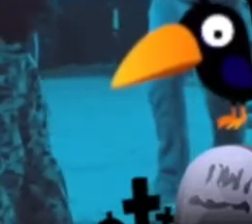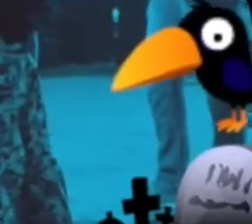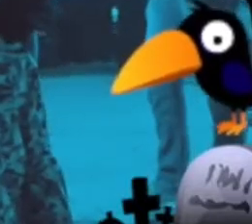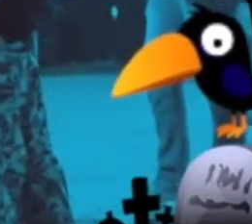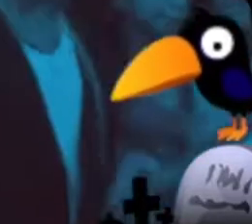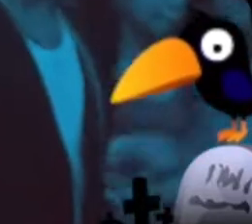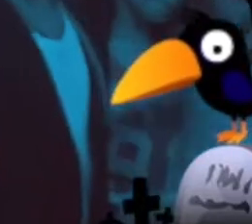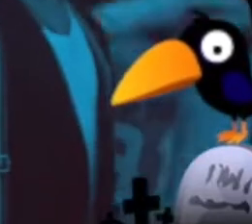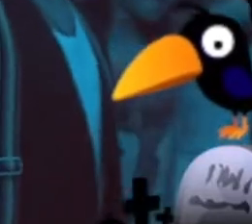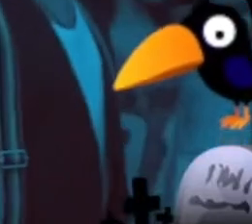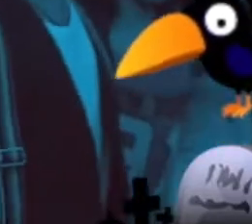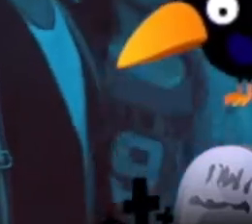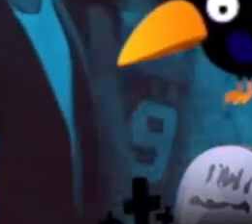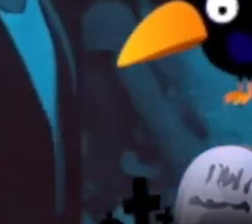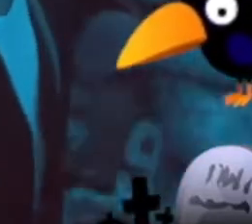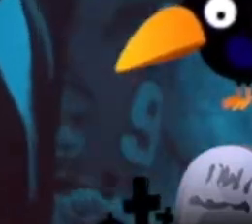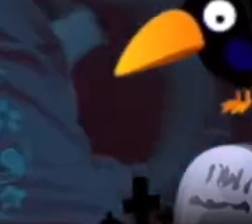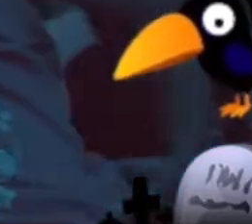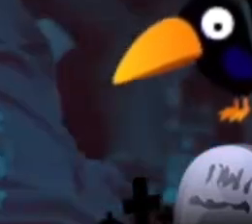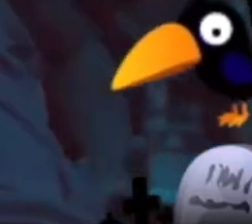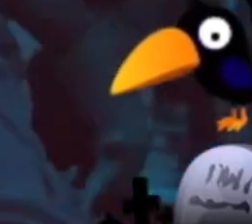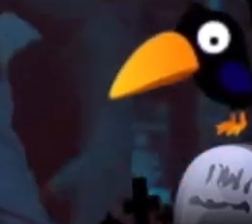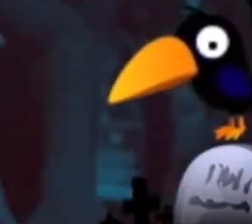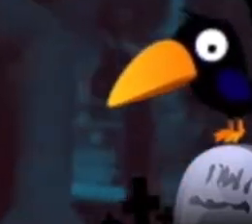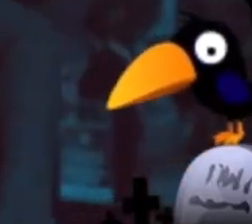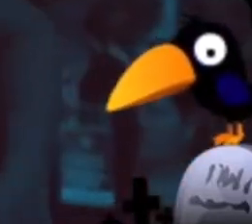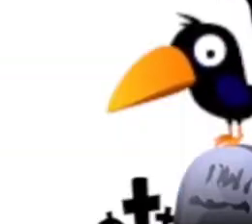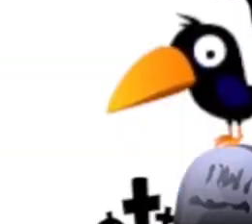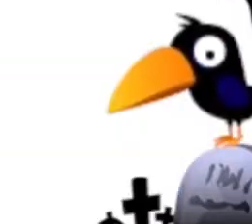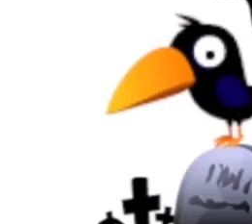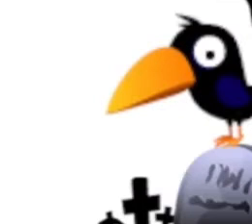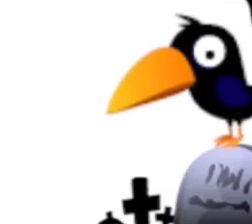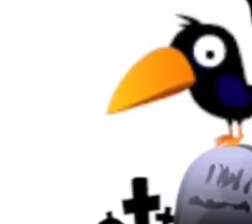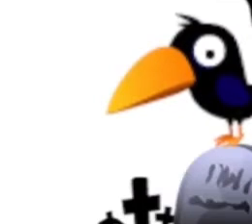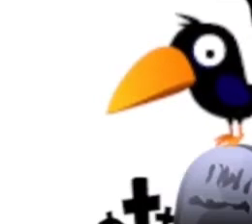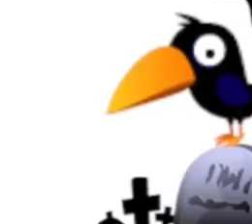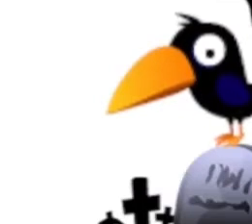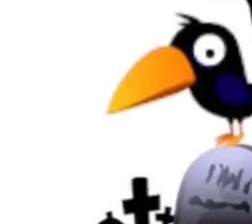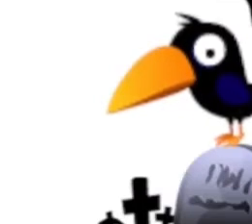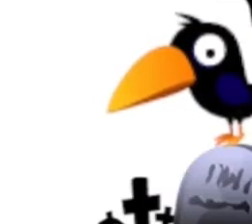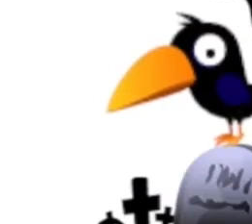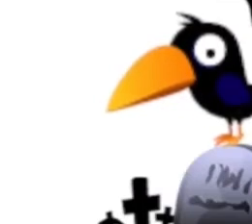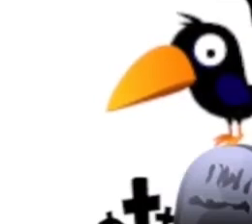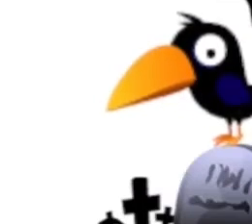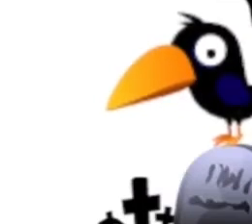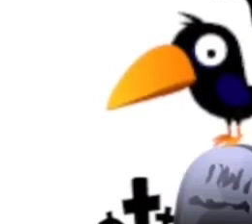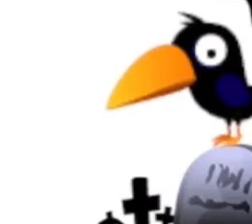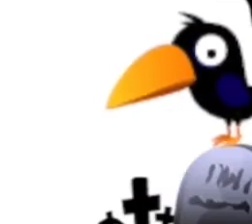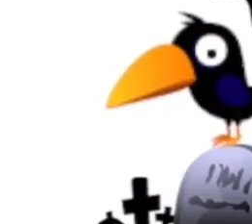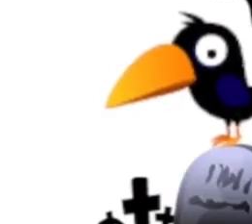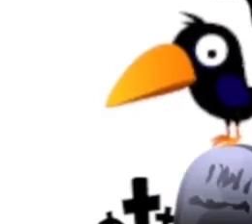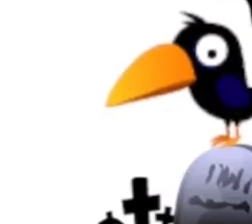Ven, trae tu disfraz, porque una niña es feliz en Barranca Bermeja, sí es posible.